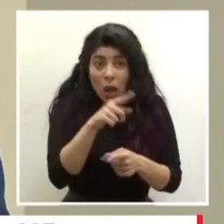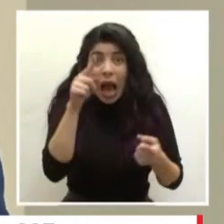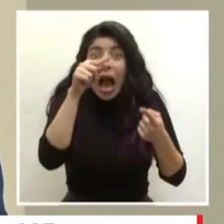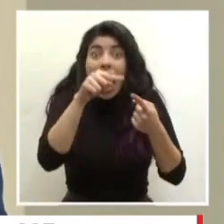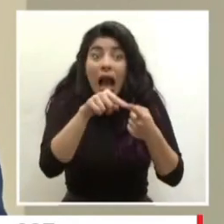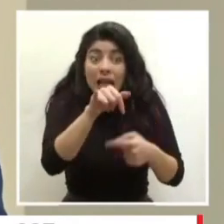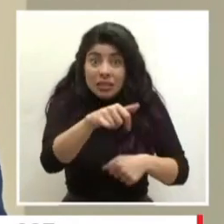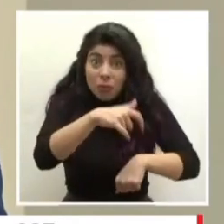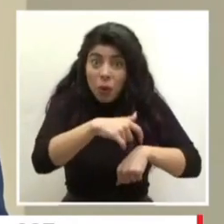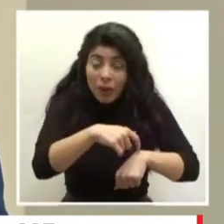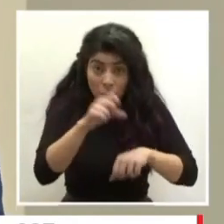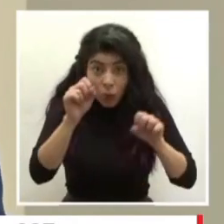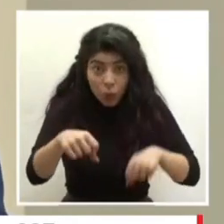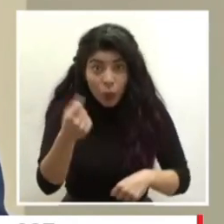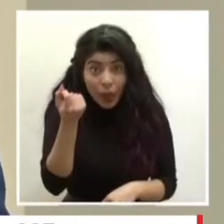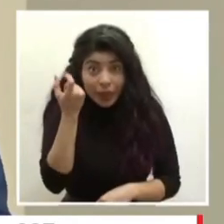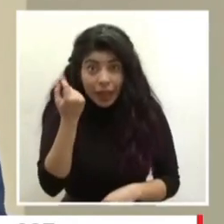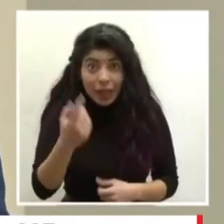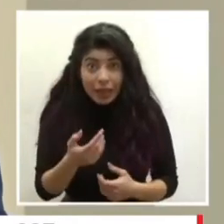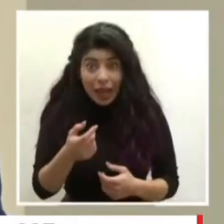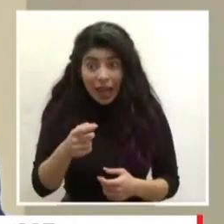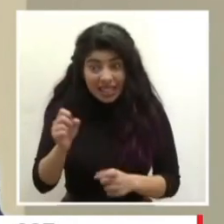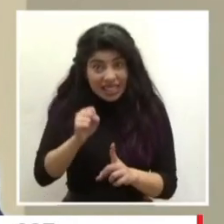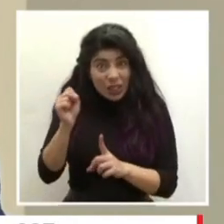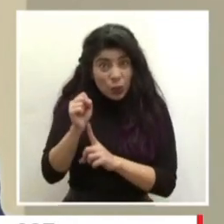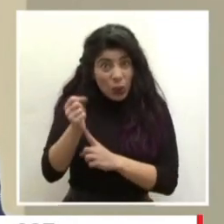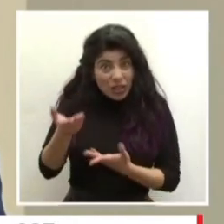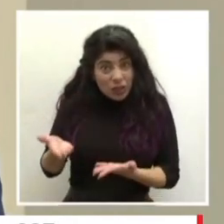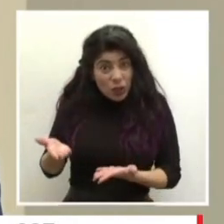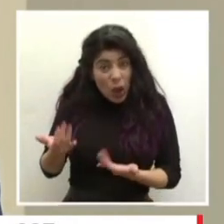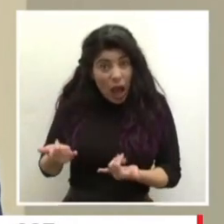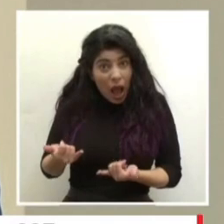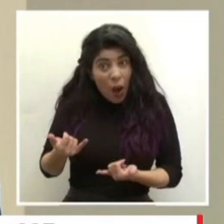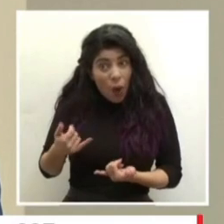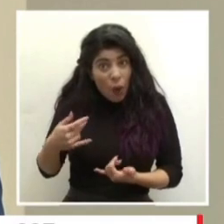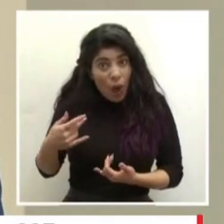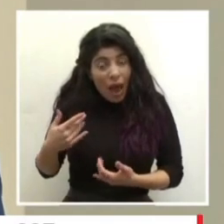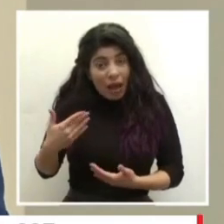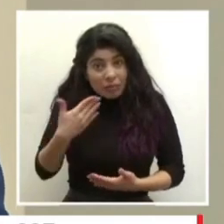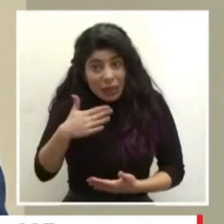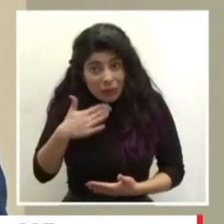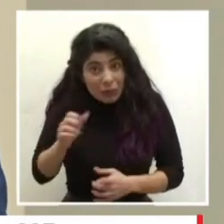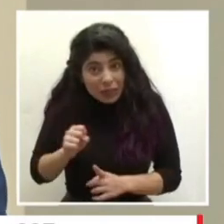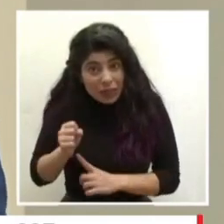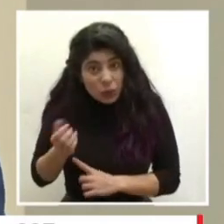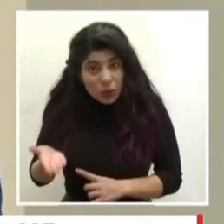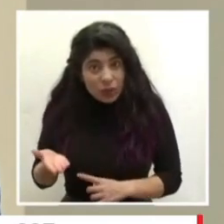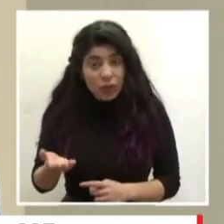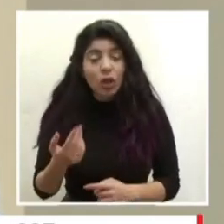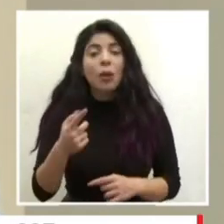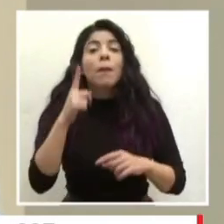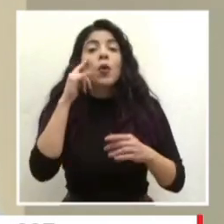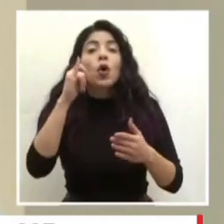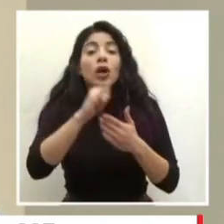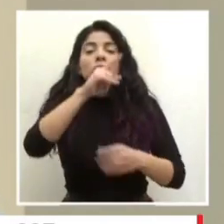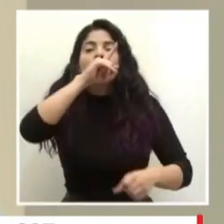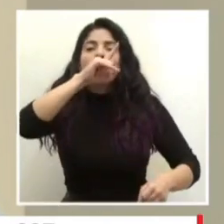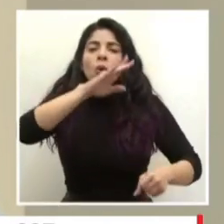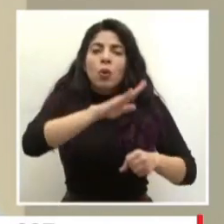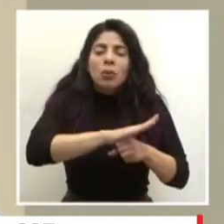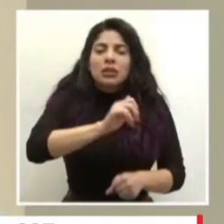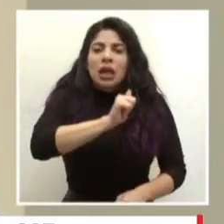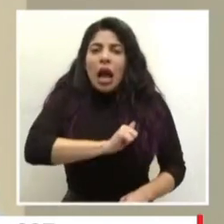para poder entender la envergadura de la situación que estamos viviendo. Yo creo que ahí, insisto, el comportamiento, el compromiso